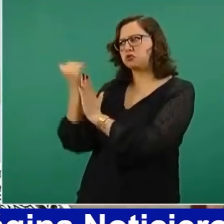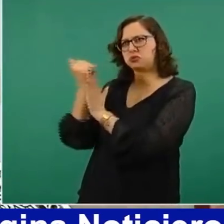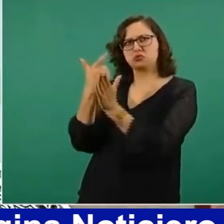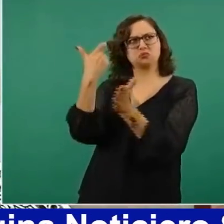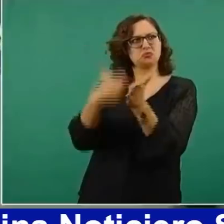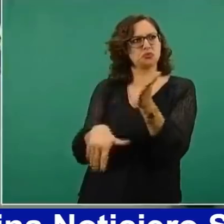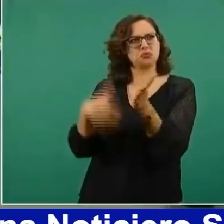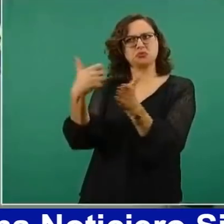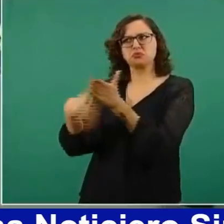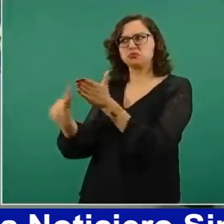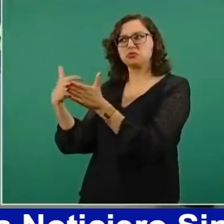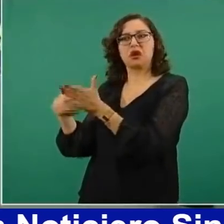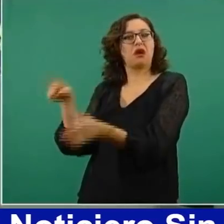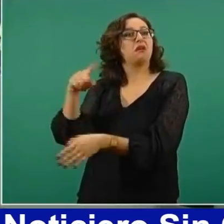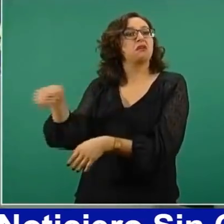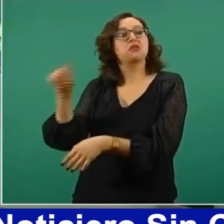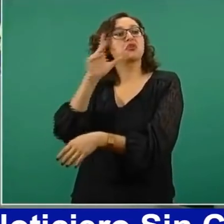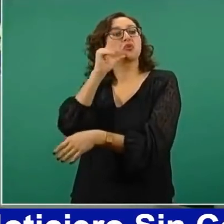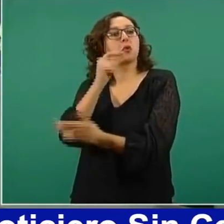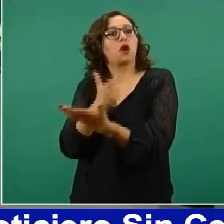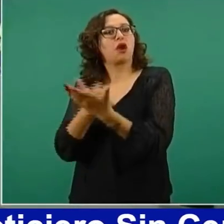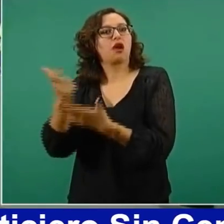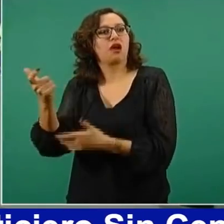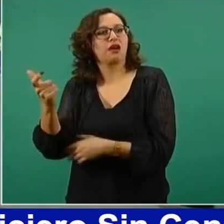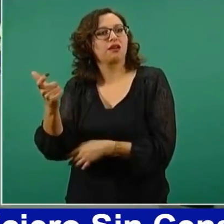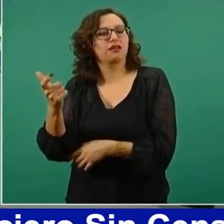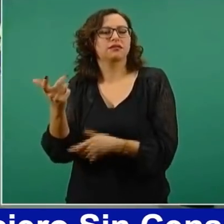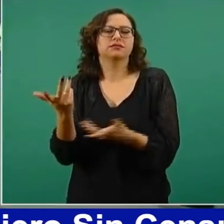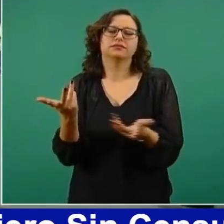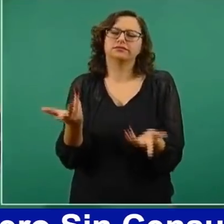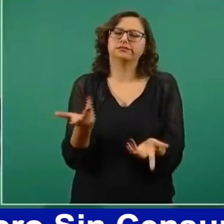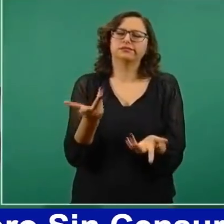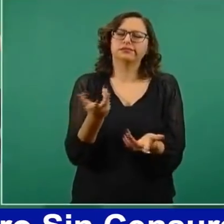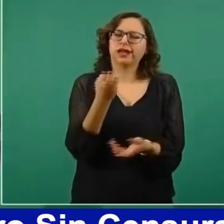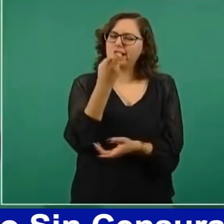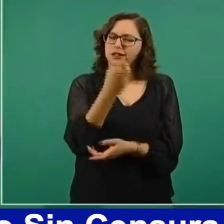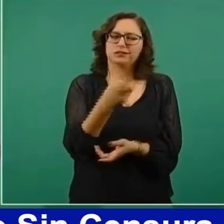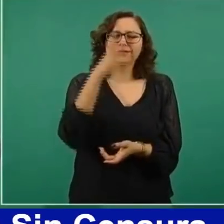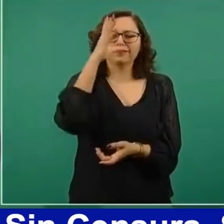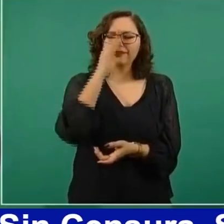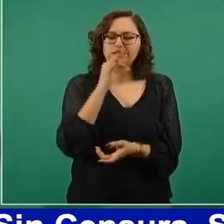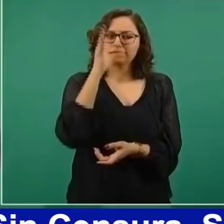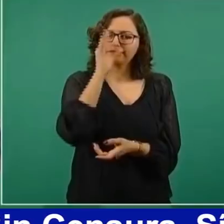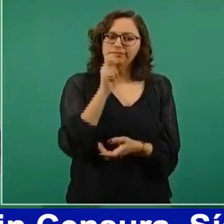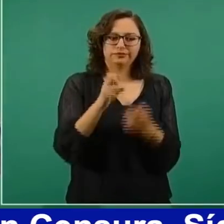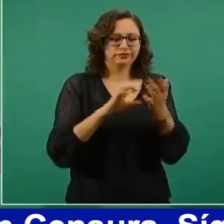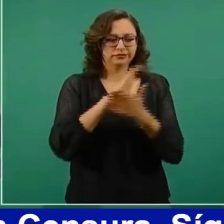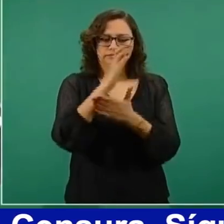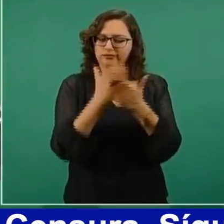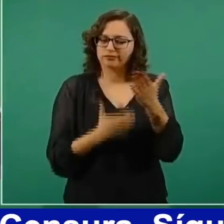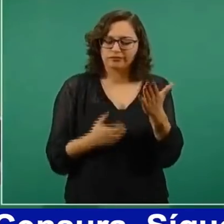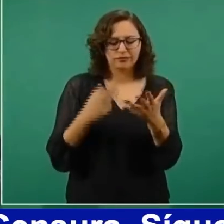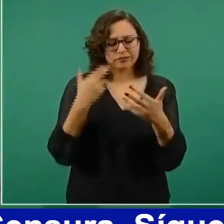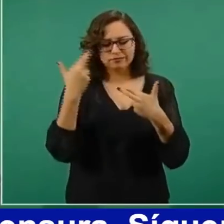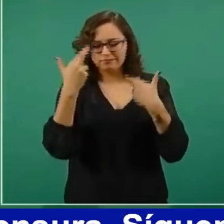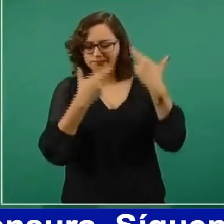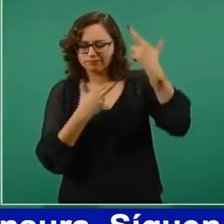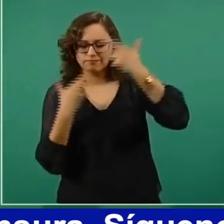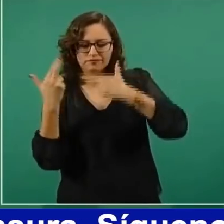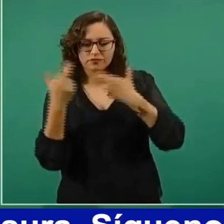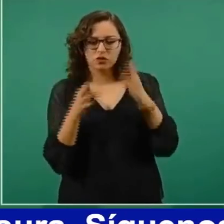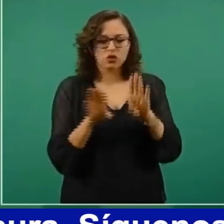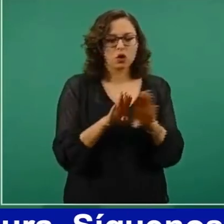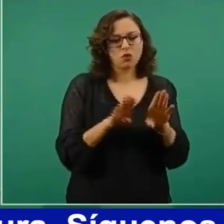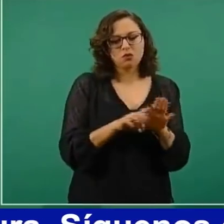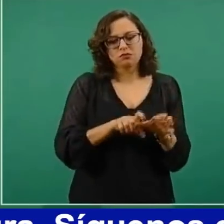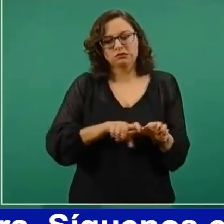esquema muy inconveniente, insisto, para el gobierno mexicano, y ha sido difícil encontrar el mecanismo de salirnos